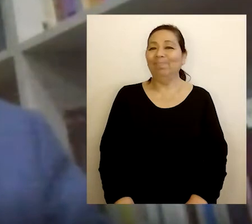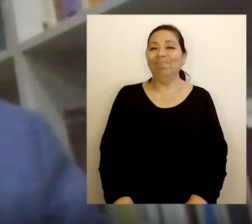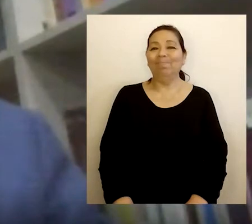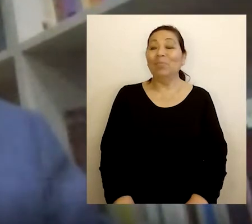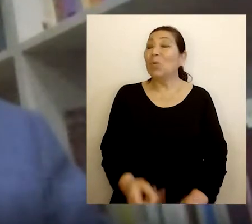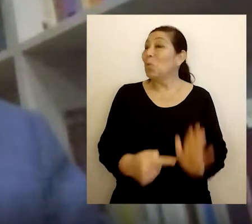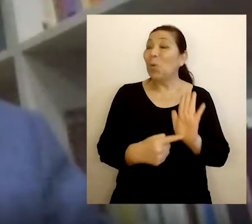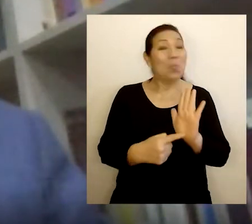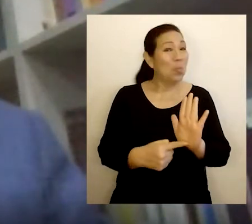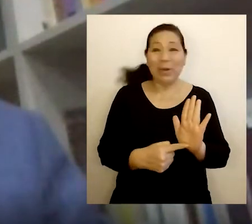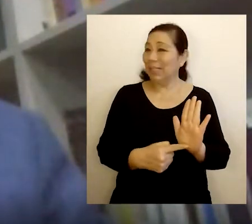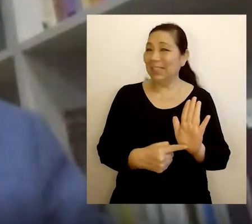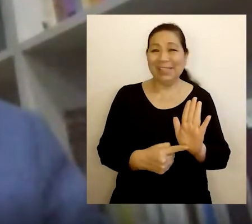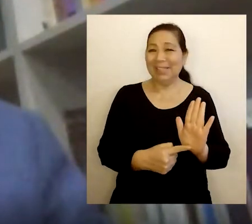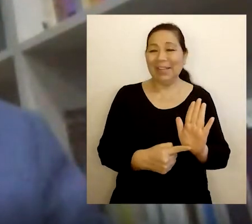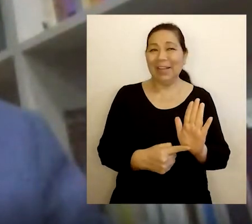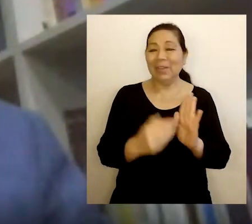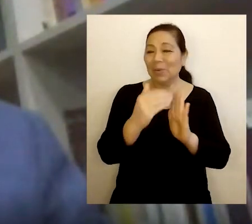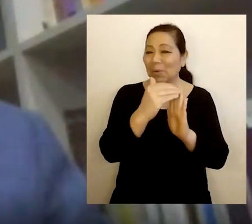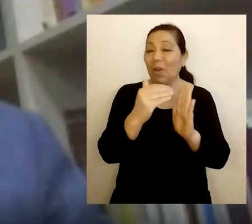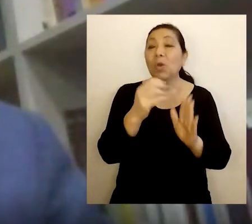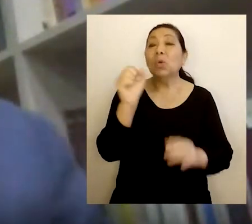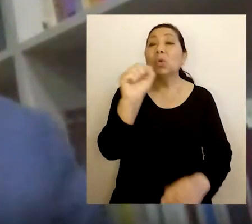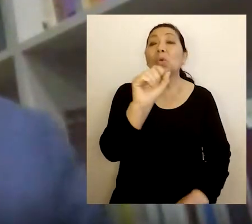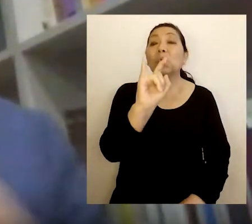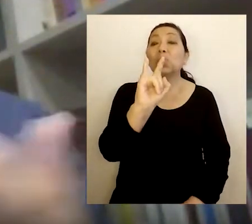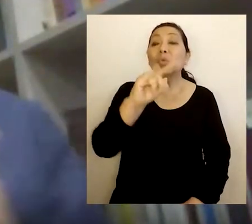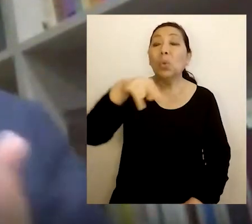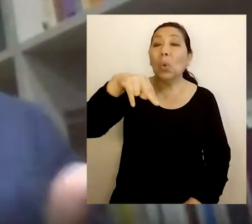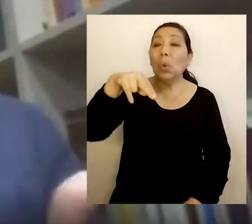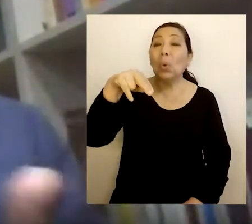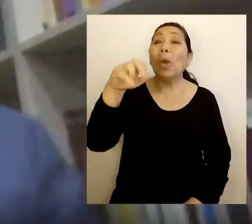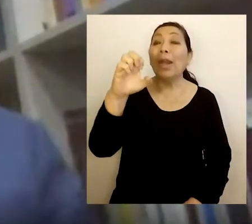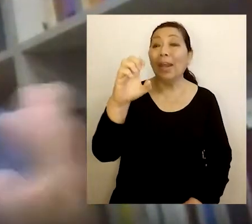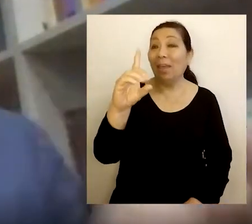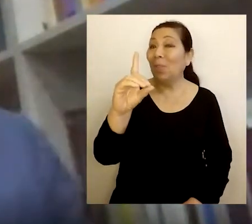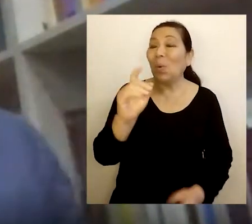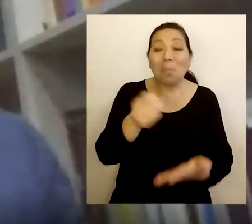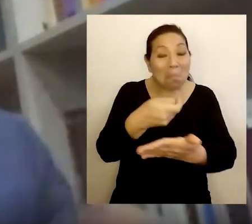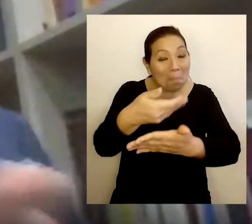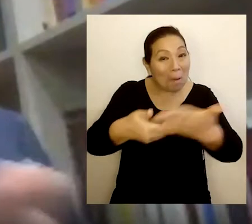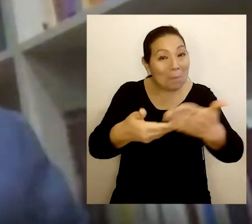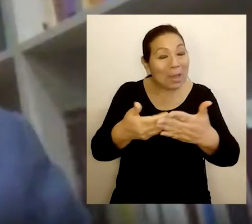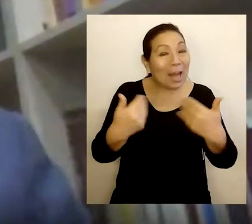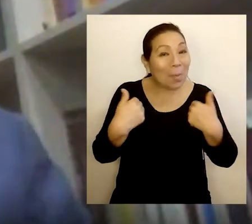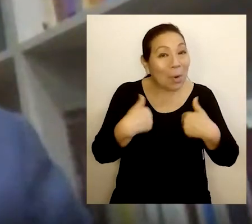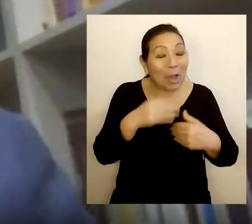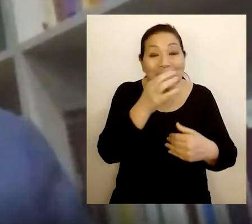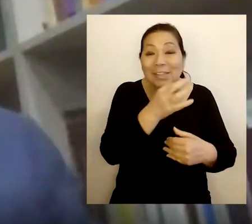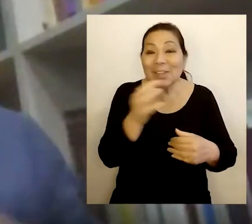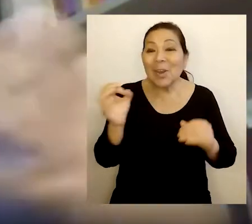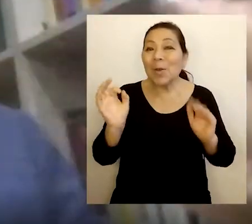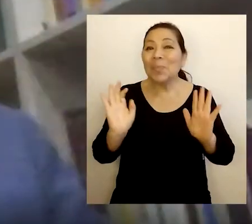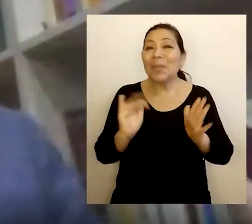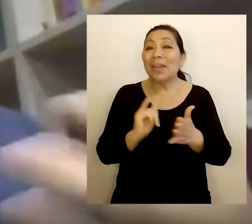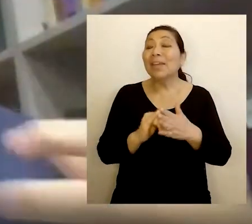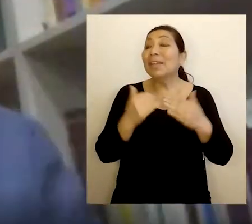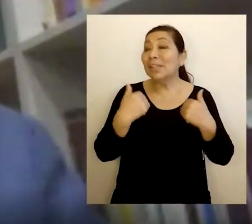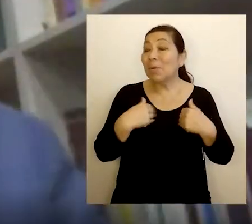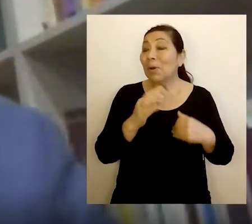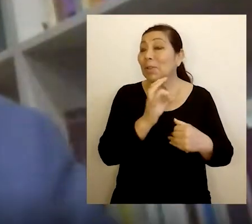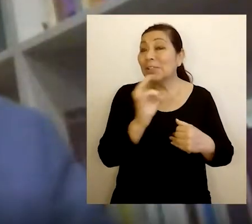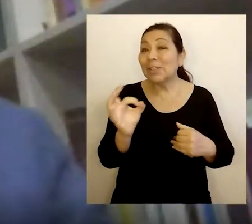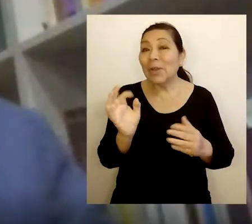no aparece registrado su título en SUNEDU. Pero ese debate, si es que está registrado o no, si es que es abogado